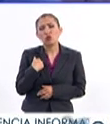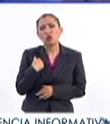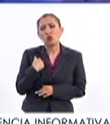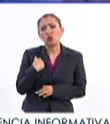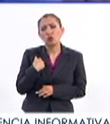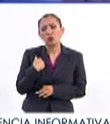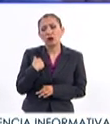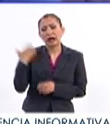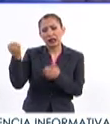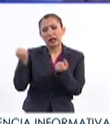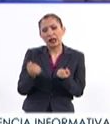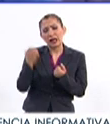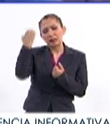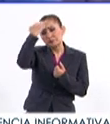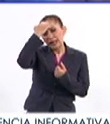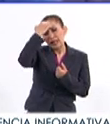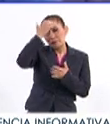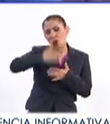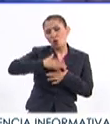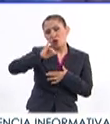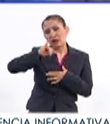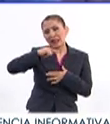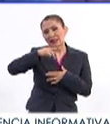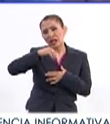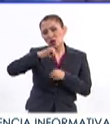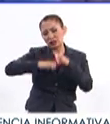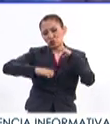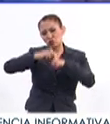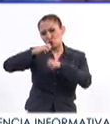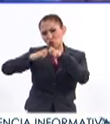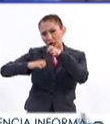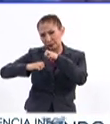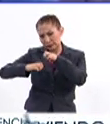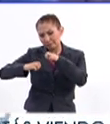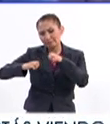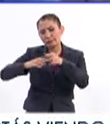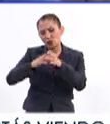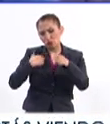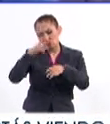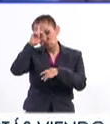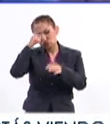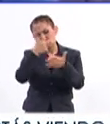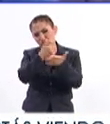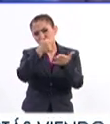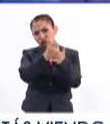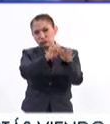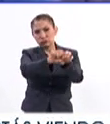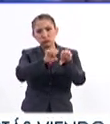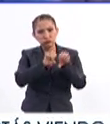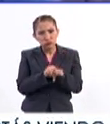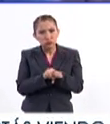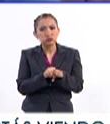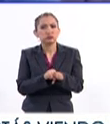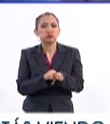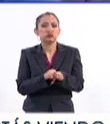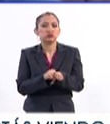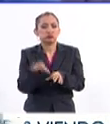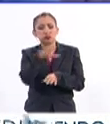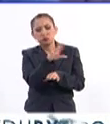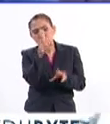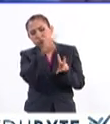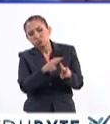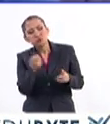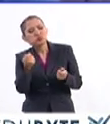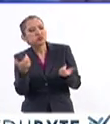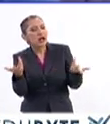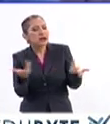nada mi experiencia como ingeniero de estructuras, entonces estoy asesorando al equipo dentro de los